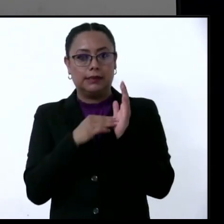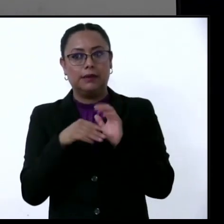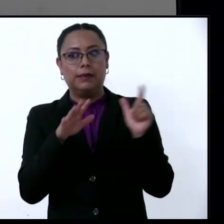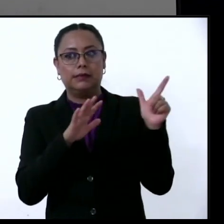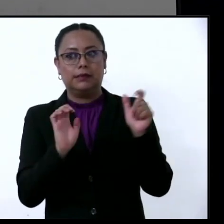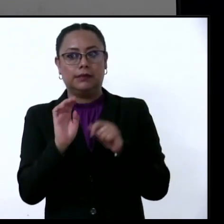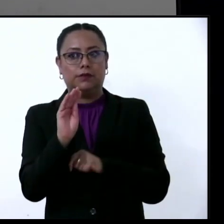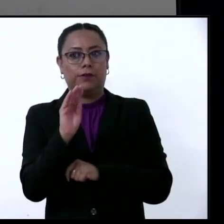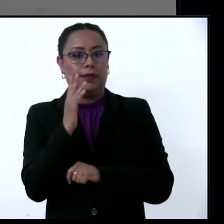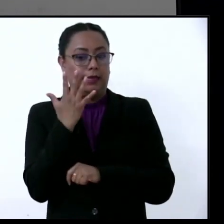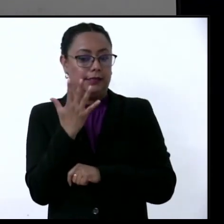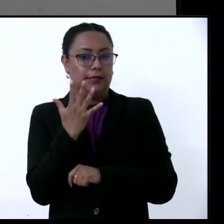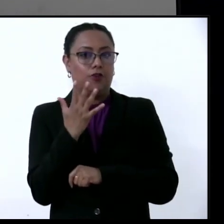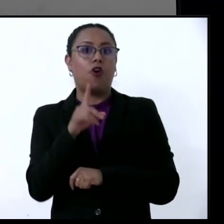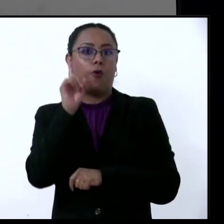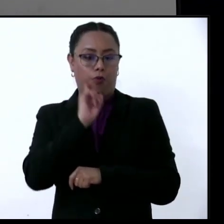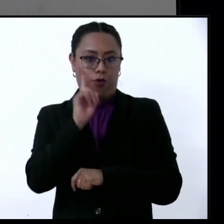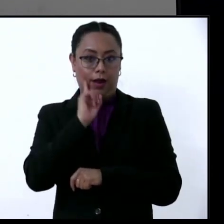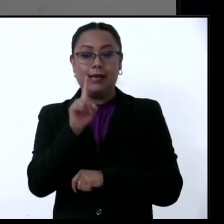177.795 son mujeres,